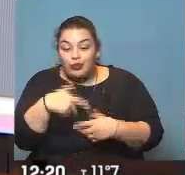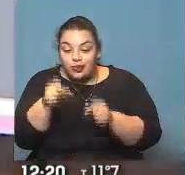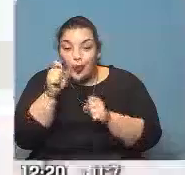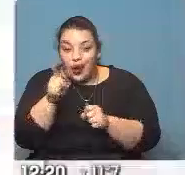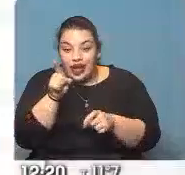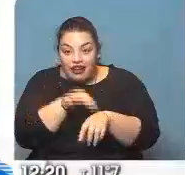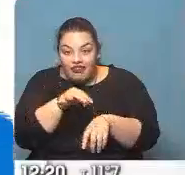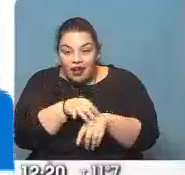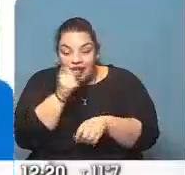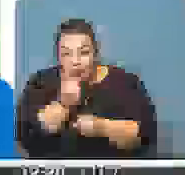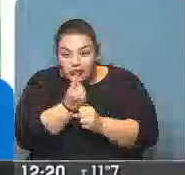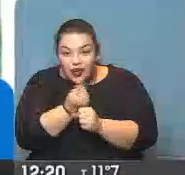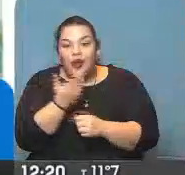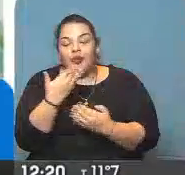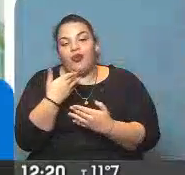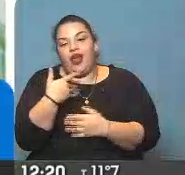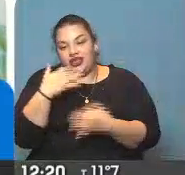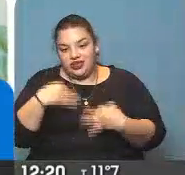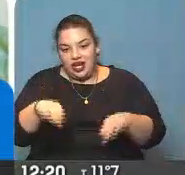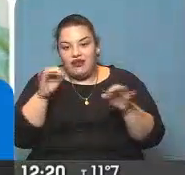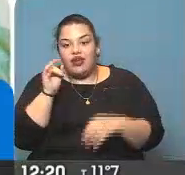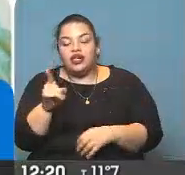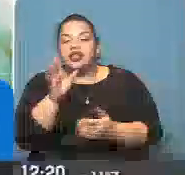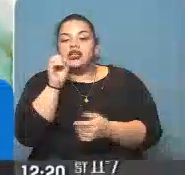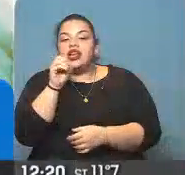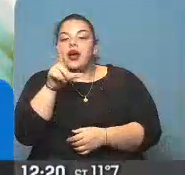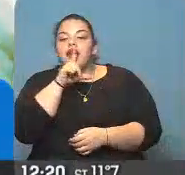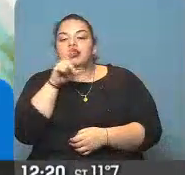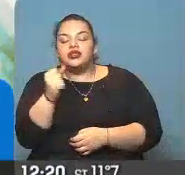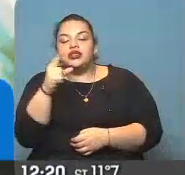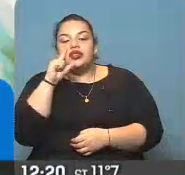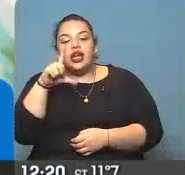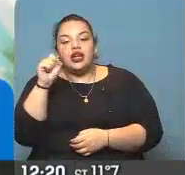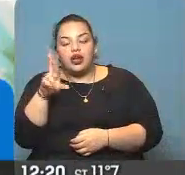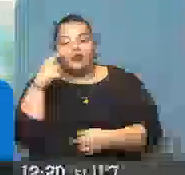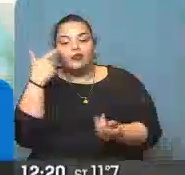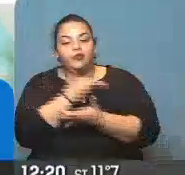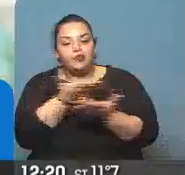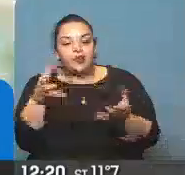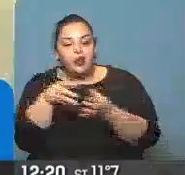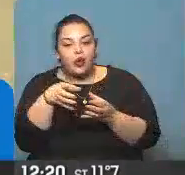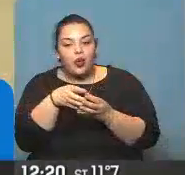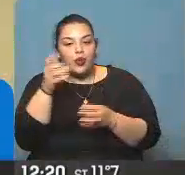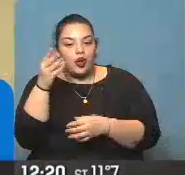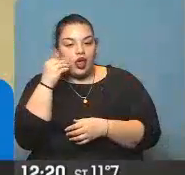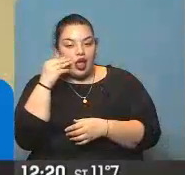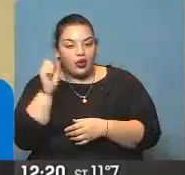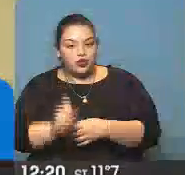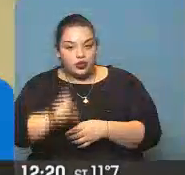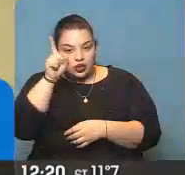el ensayo se llama taylor y se presentó en la reunión anual de la sociedad estadounidense de oncología clínica